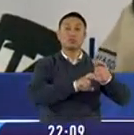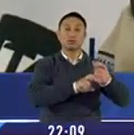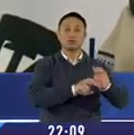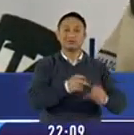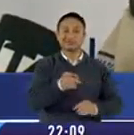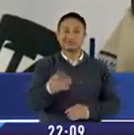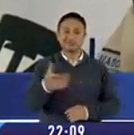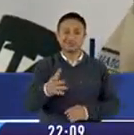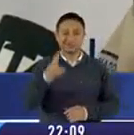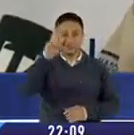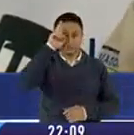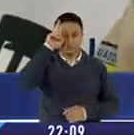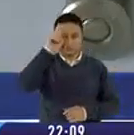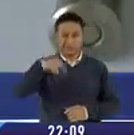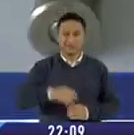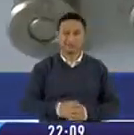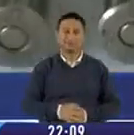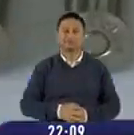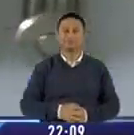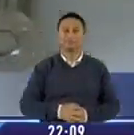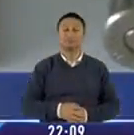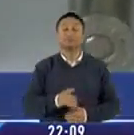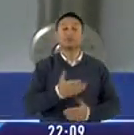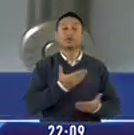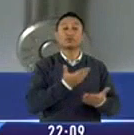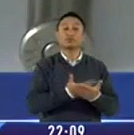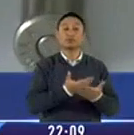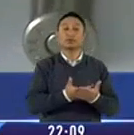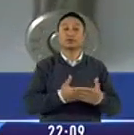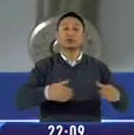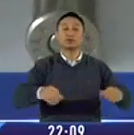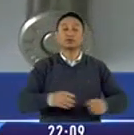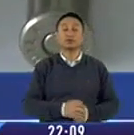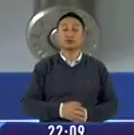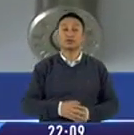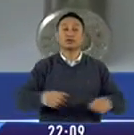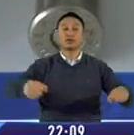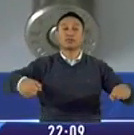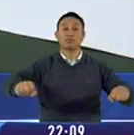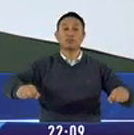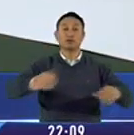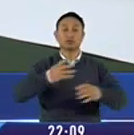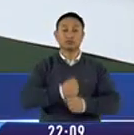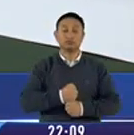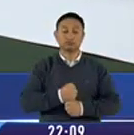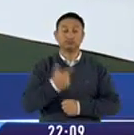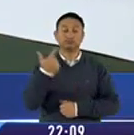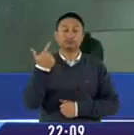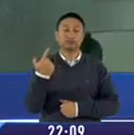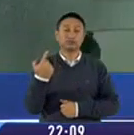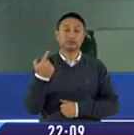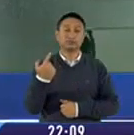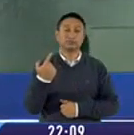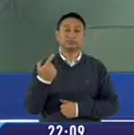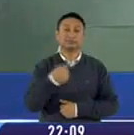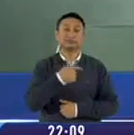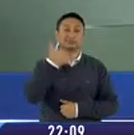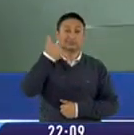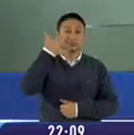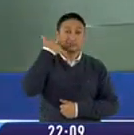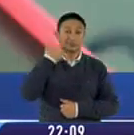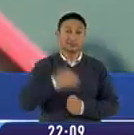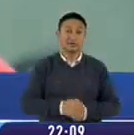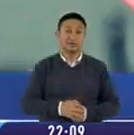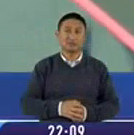menos manejaban como modus operandi. Entre las evidencias, un vehículo retenido, una motocicleta, un arma de fuego, terminales móviles